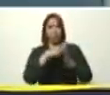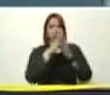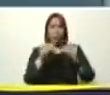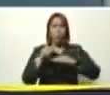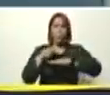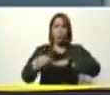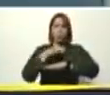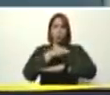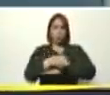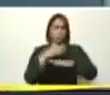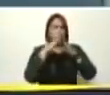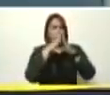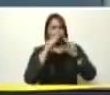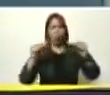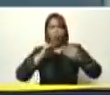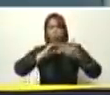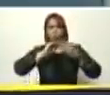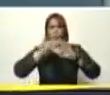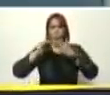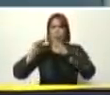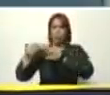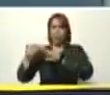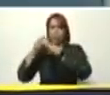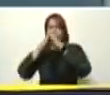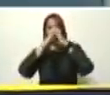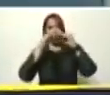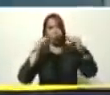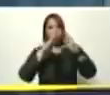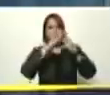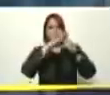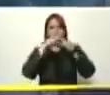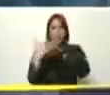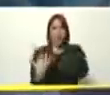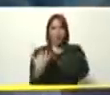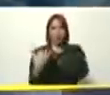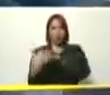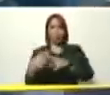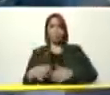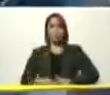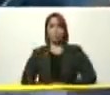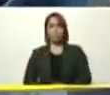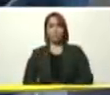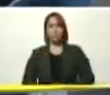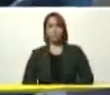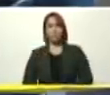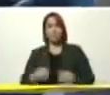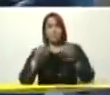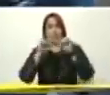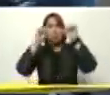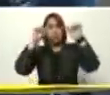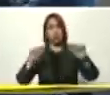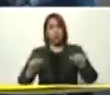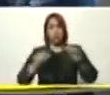municipios, en todas las comunidades, en todos los barrios. Un sistema